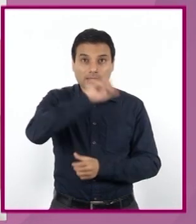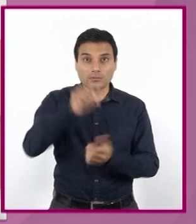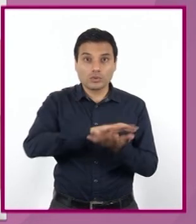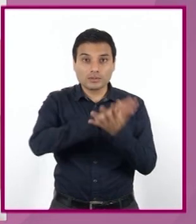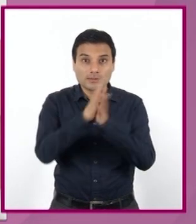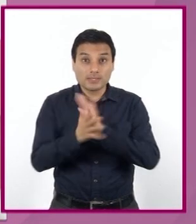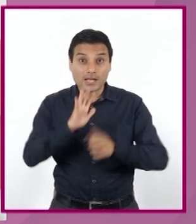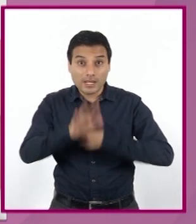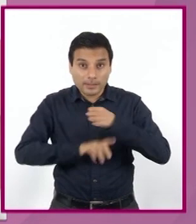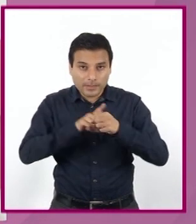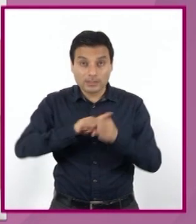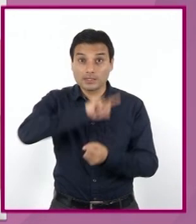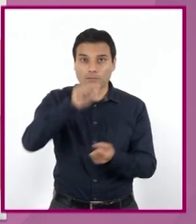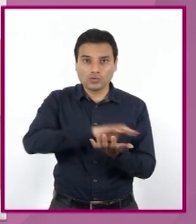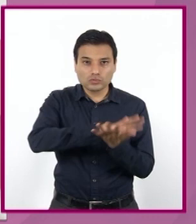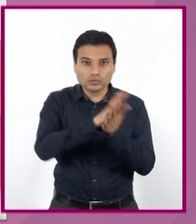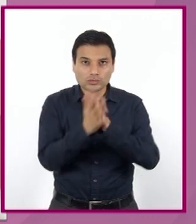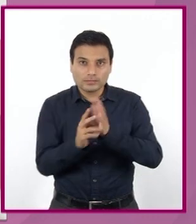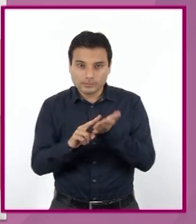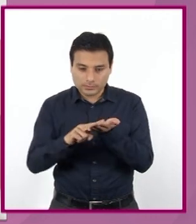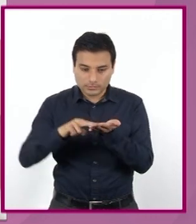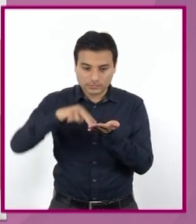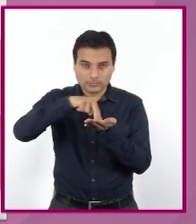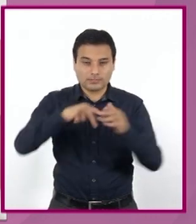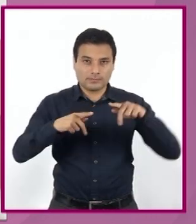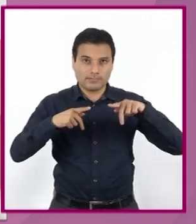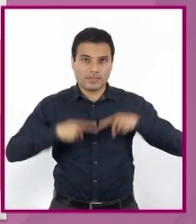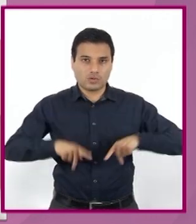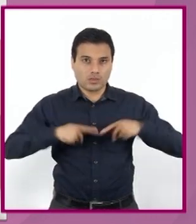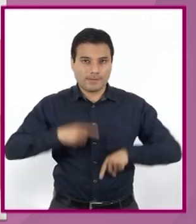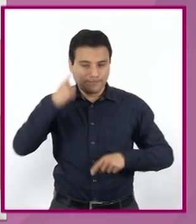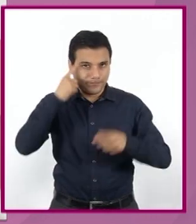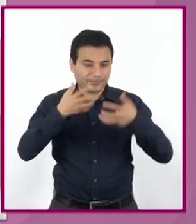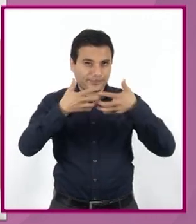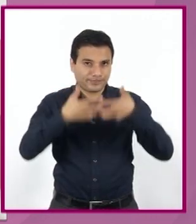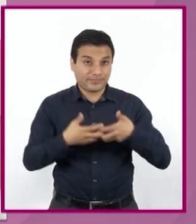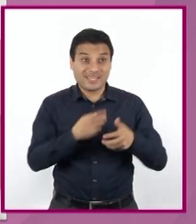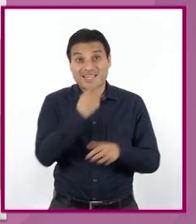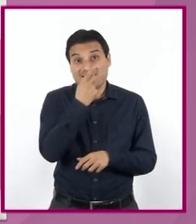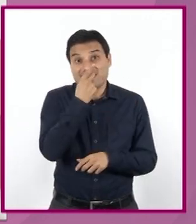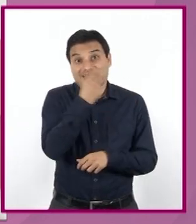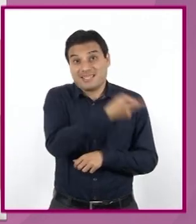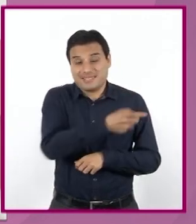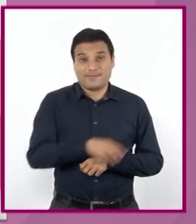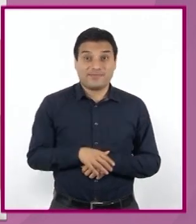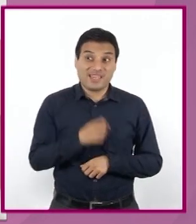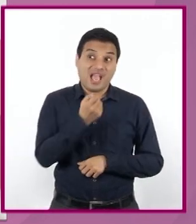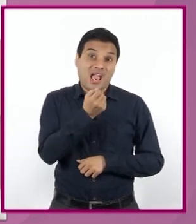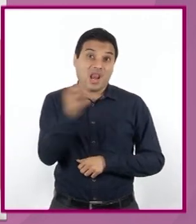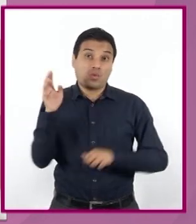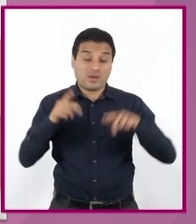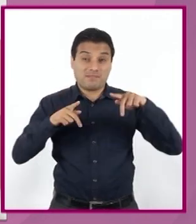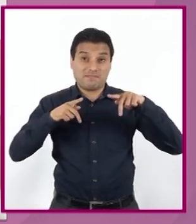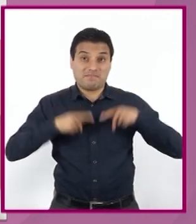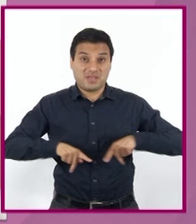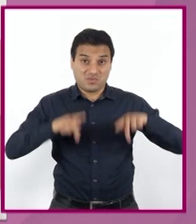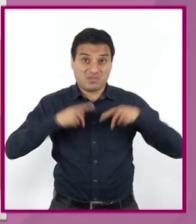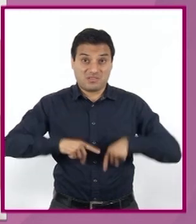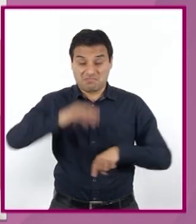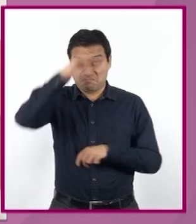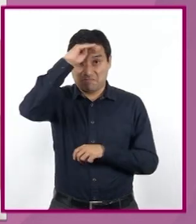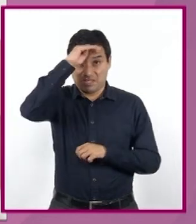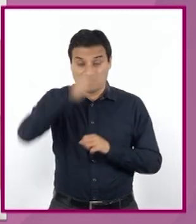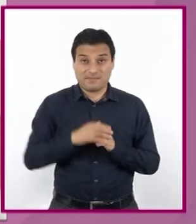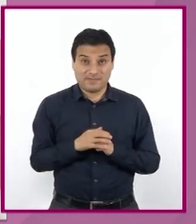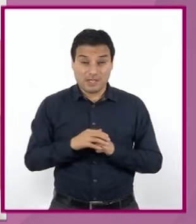ser racional y humano. Cuenta también que algunas de esas voces afirman que todos los hombres